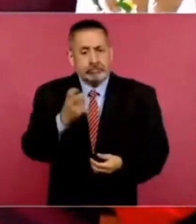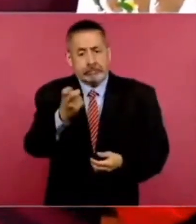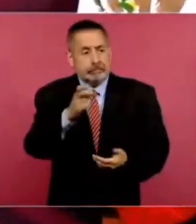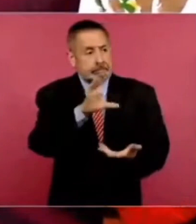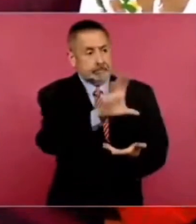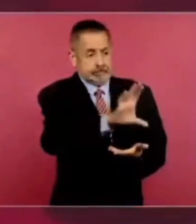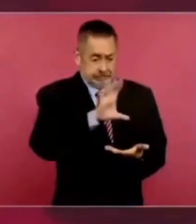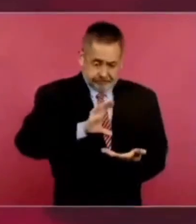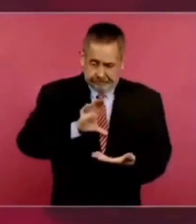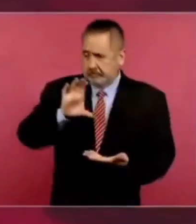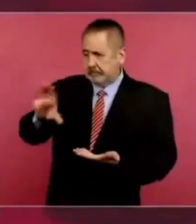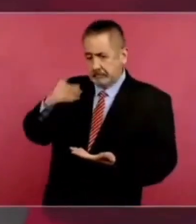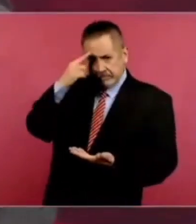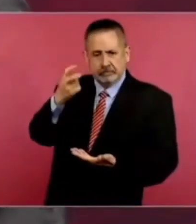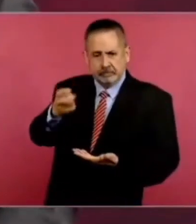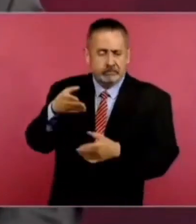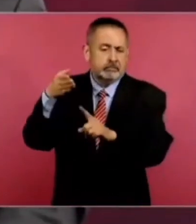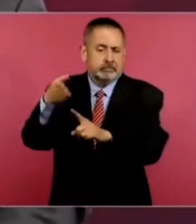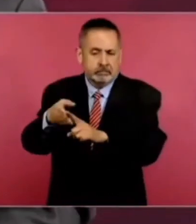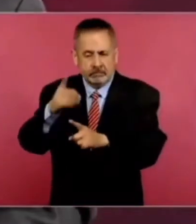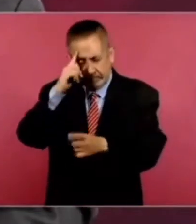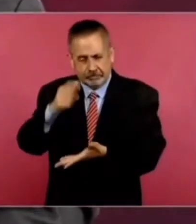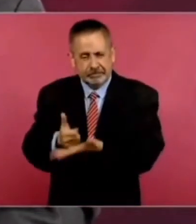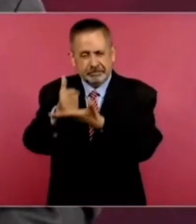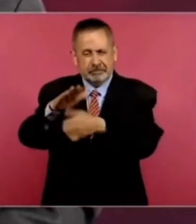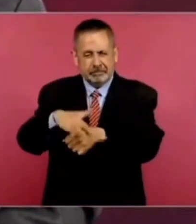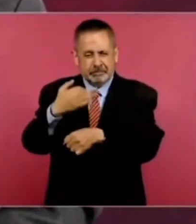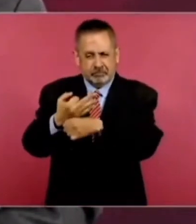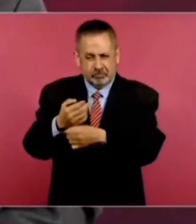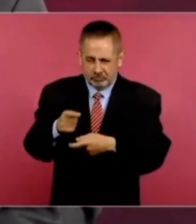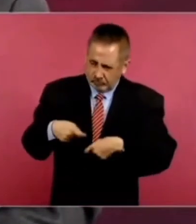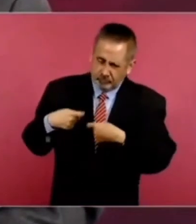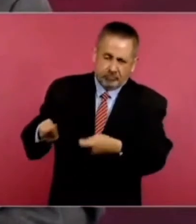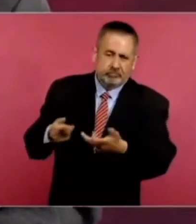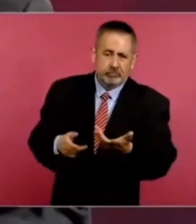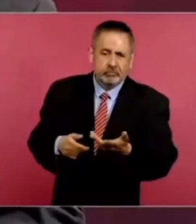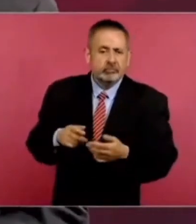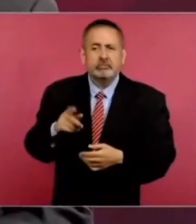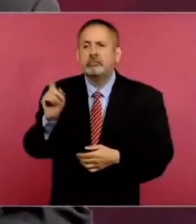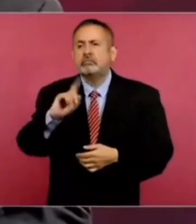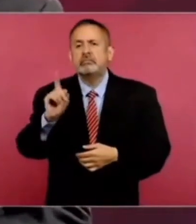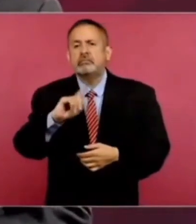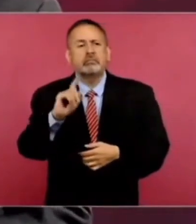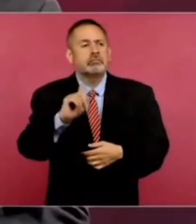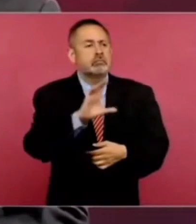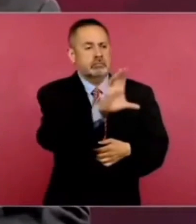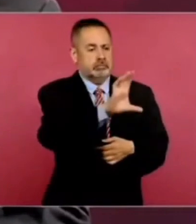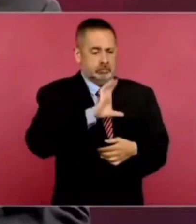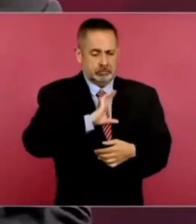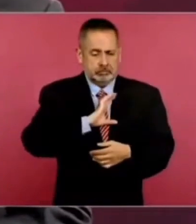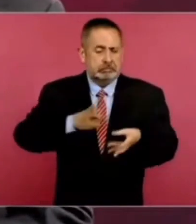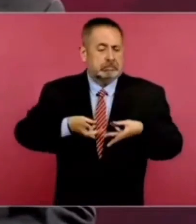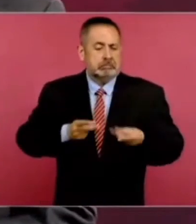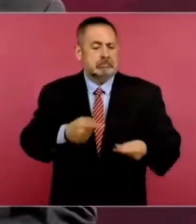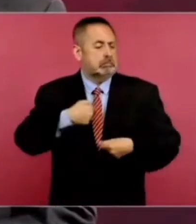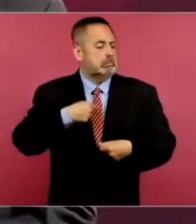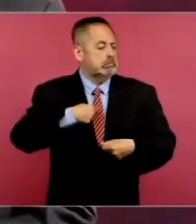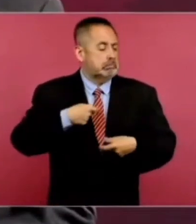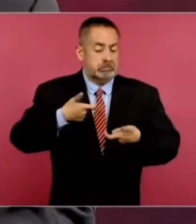el presupuesto también en los ayuntamientos, no para que se lo gaste el